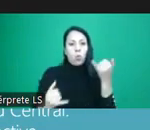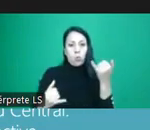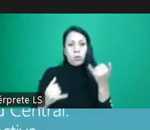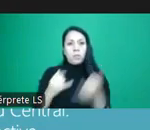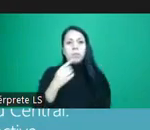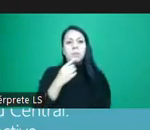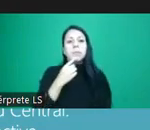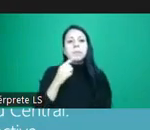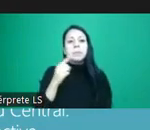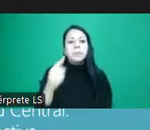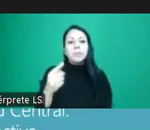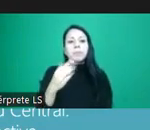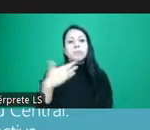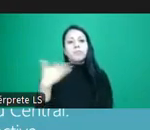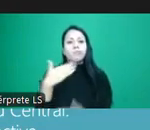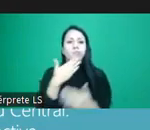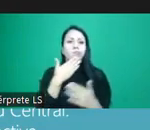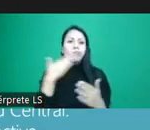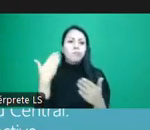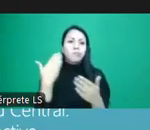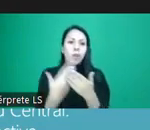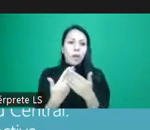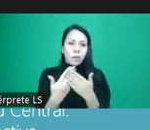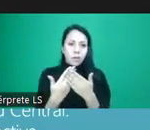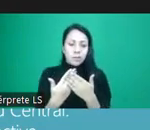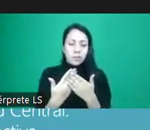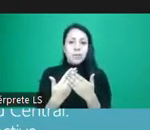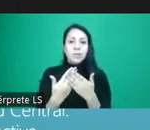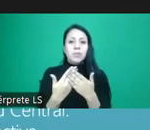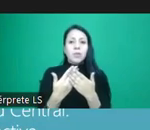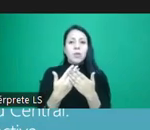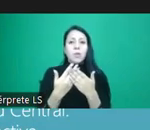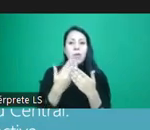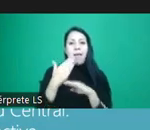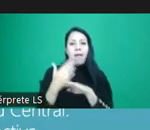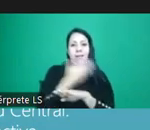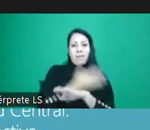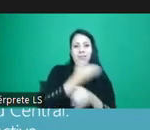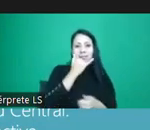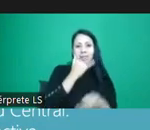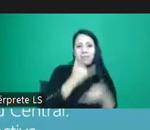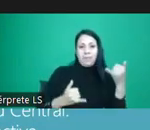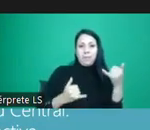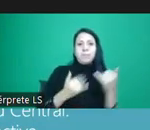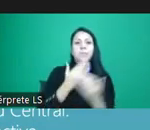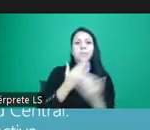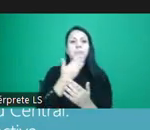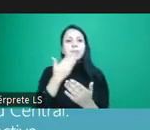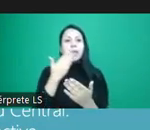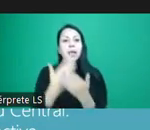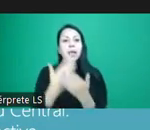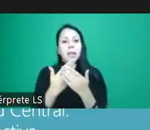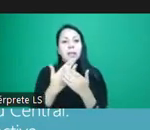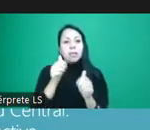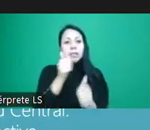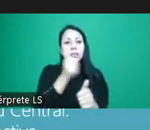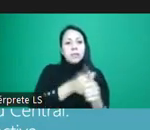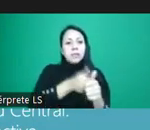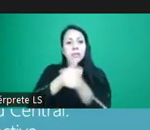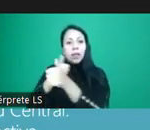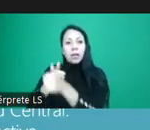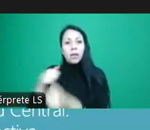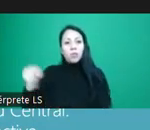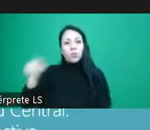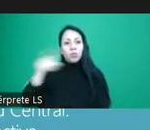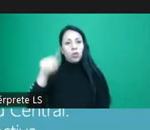los agradecimientos para poder ya quitar la presentación. agradecerles a cada uno de ustedes por subirle volumen al